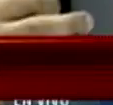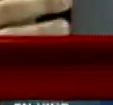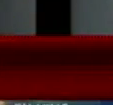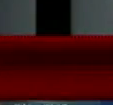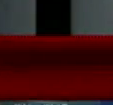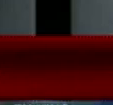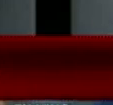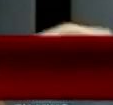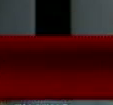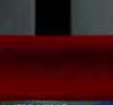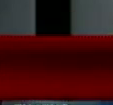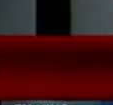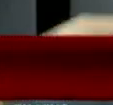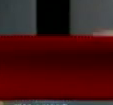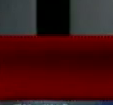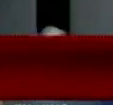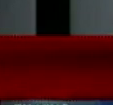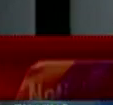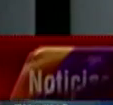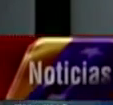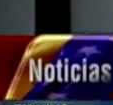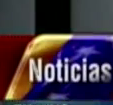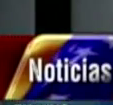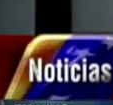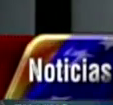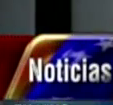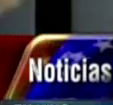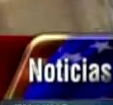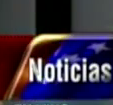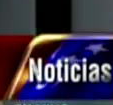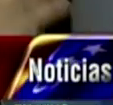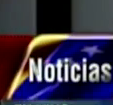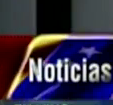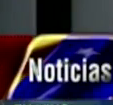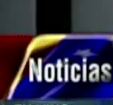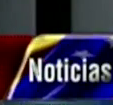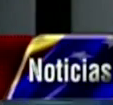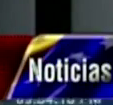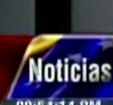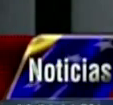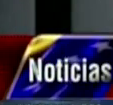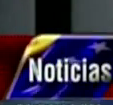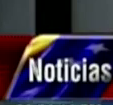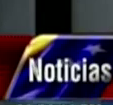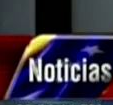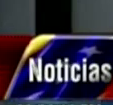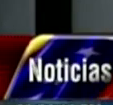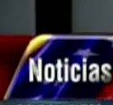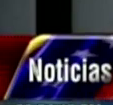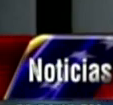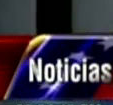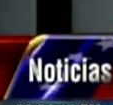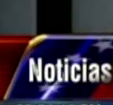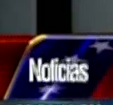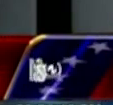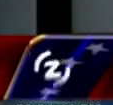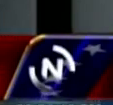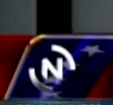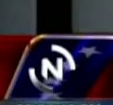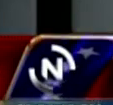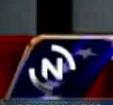Banco Central y el Ministerio de Finanzas como los que más afectan la inflación. Y sobre la base de estos 3 compromisos concretos, inventario de